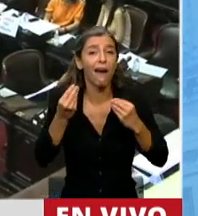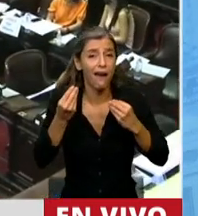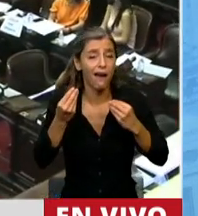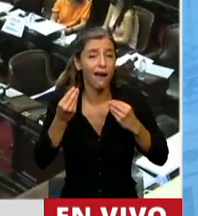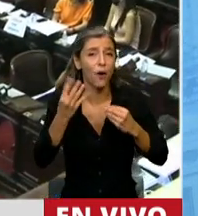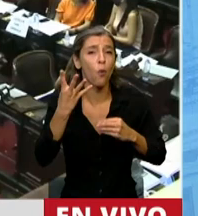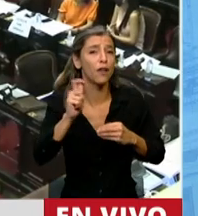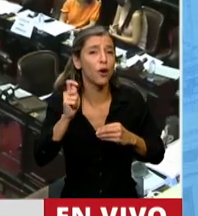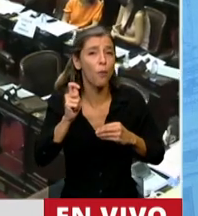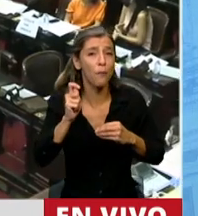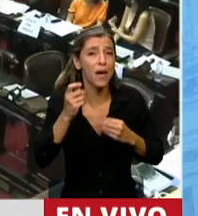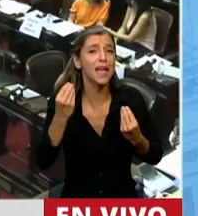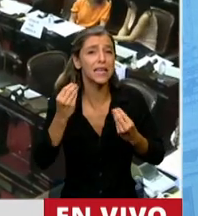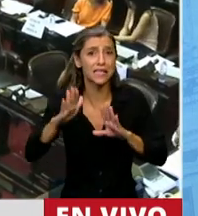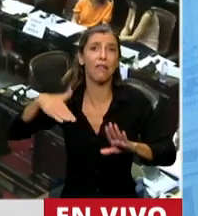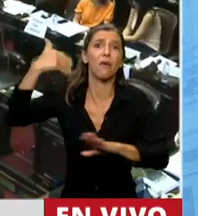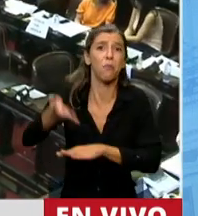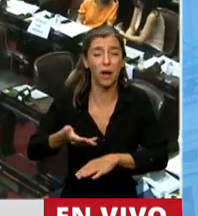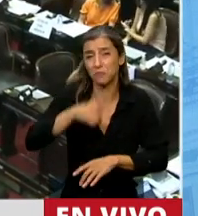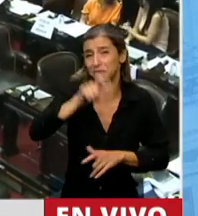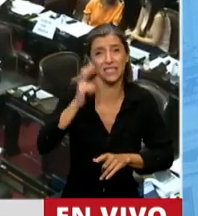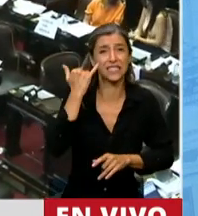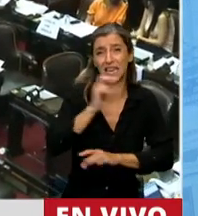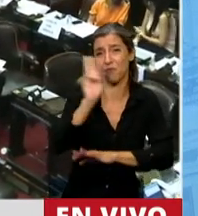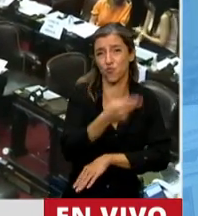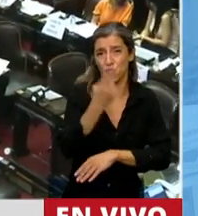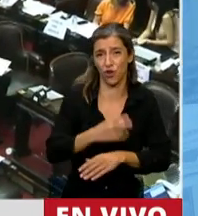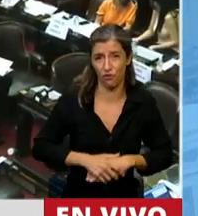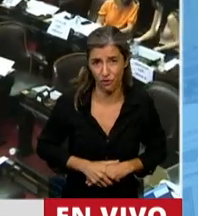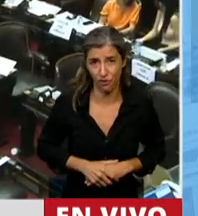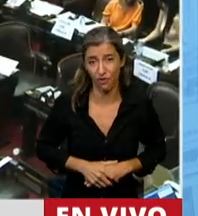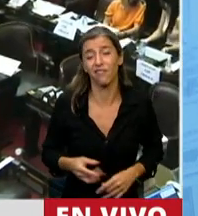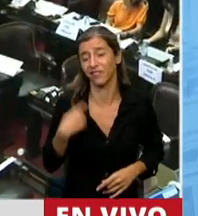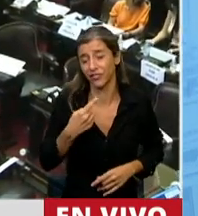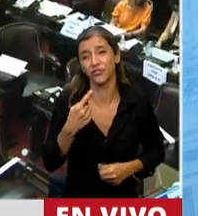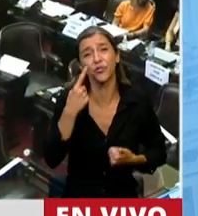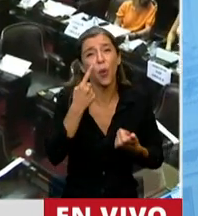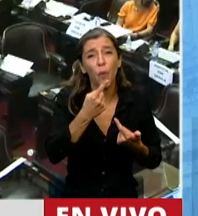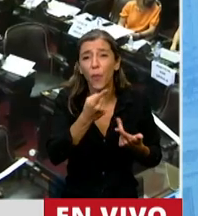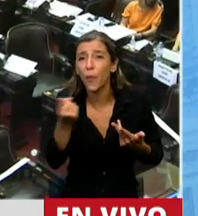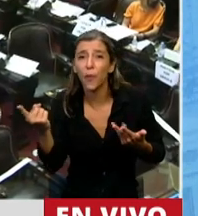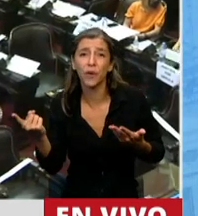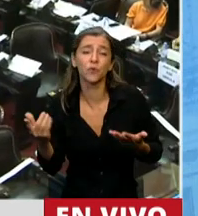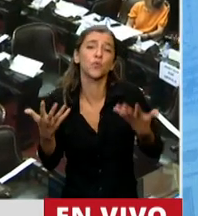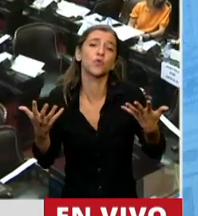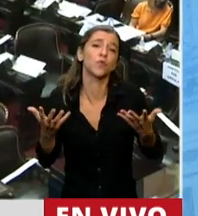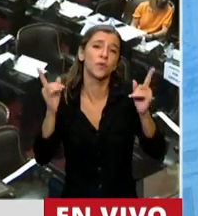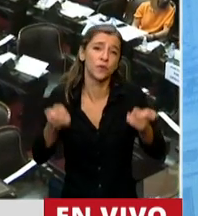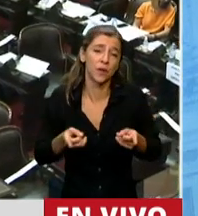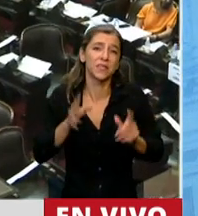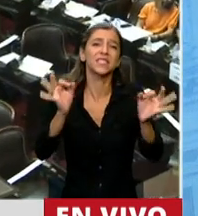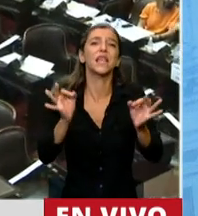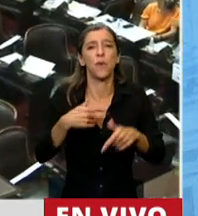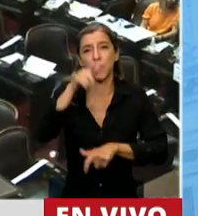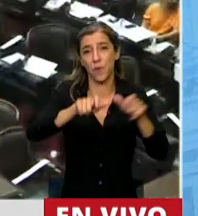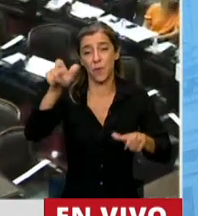esas cuestiones son las que vimos en Formosa y, por supuesto, la gente que estuvo dentro de estos